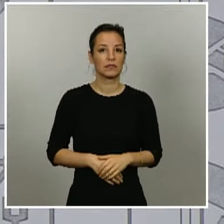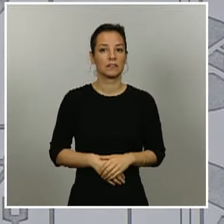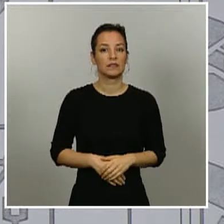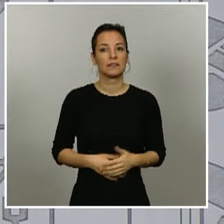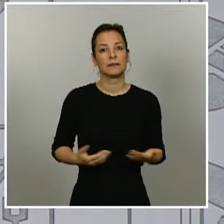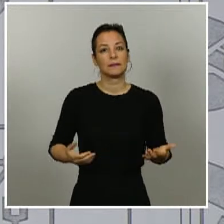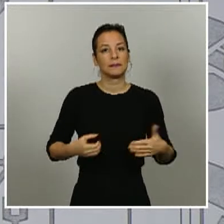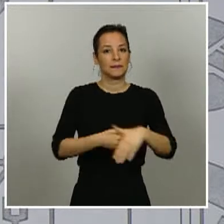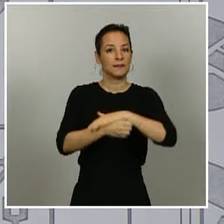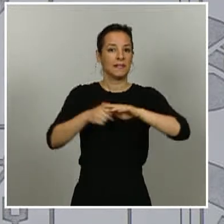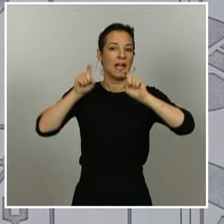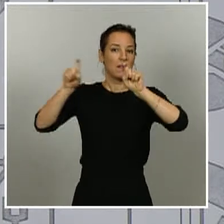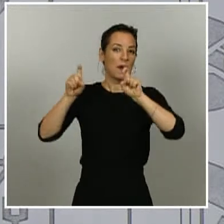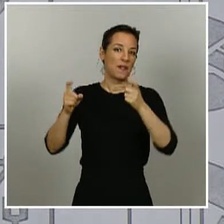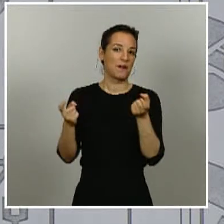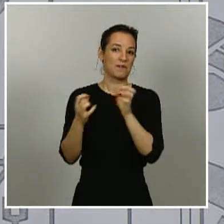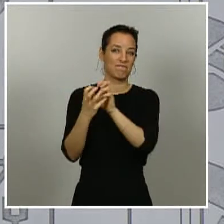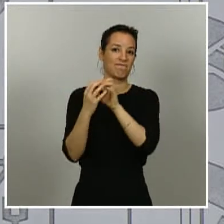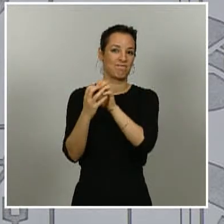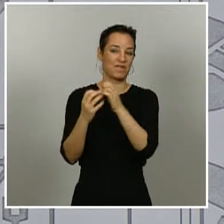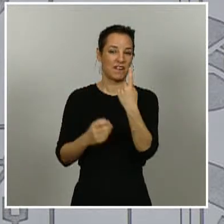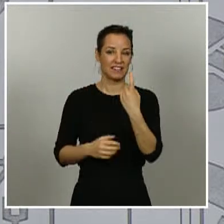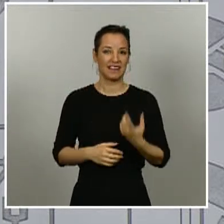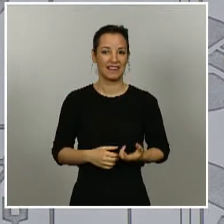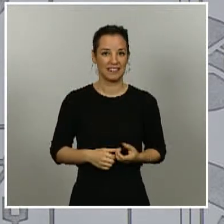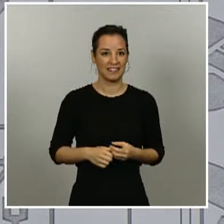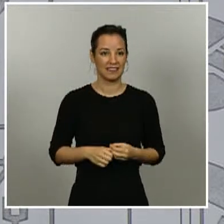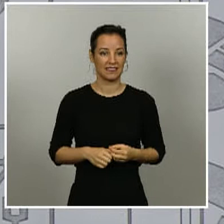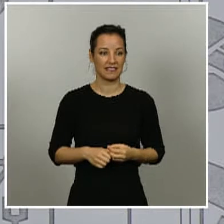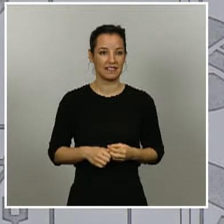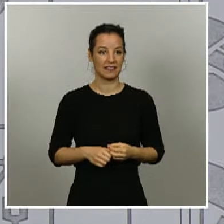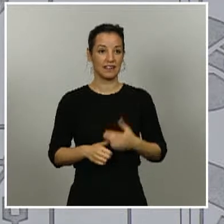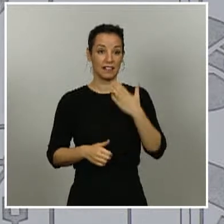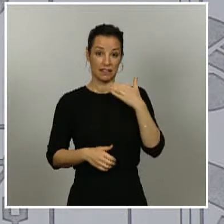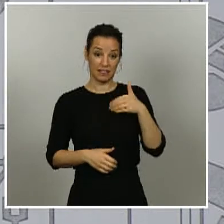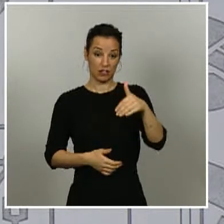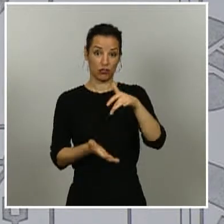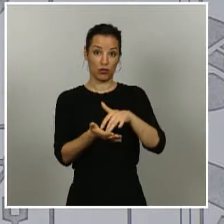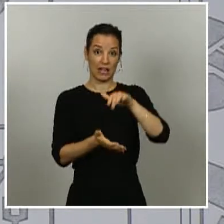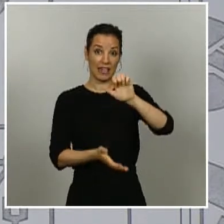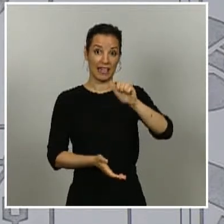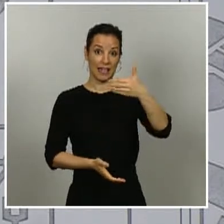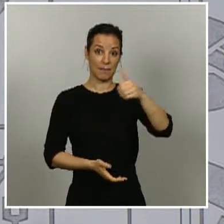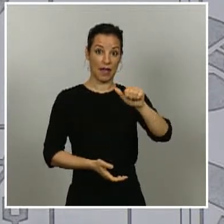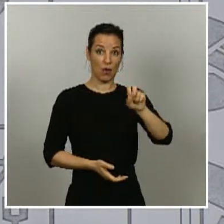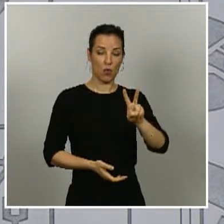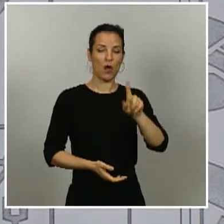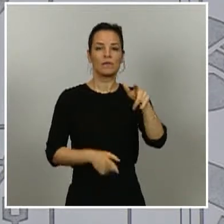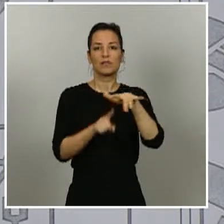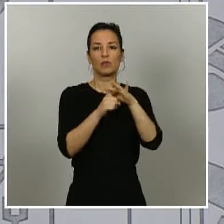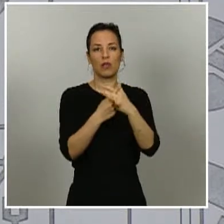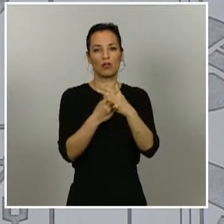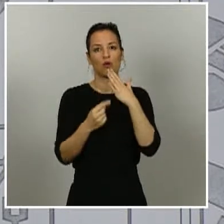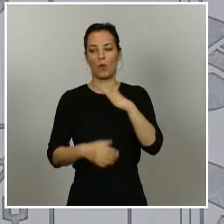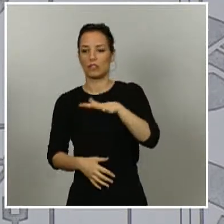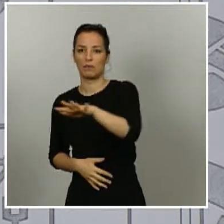educación. Cuando se va a hacer la EBAU se pueden plantear situaciones en dos espacios. Uno, a